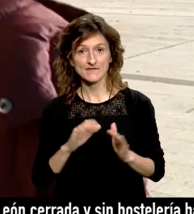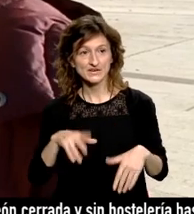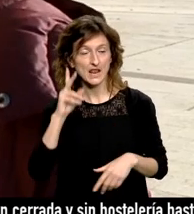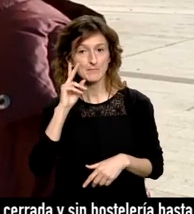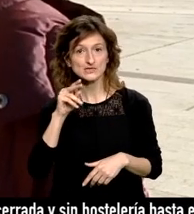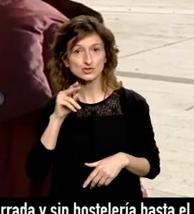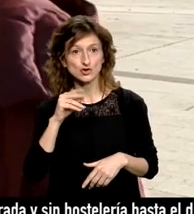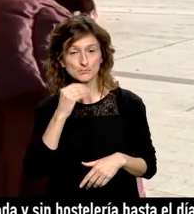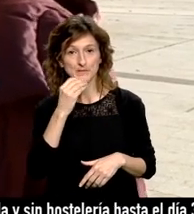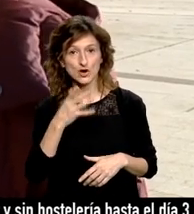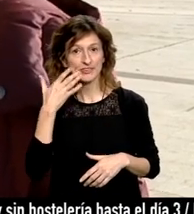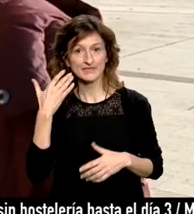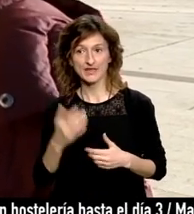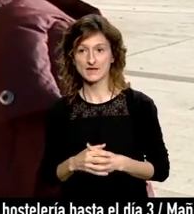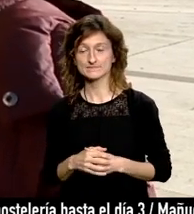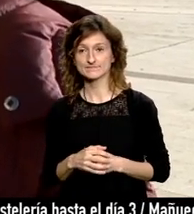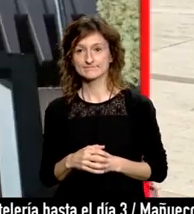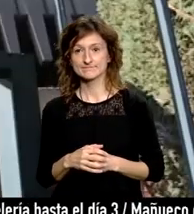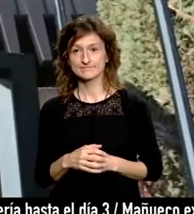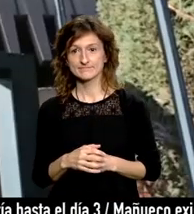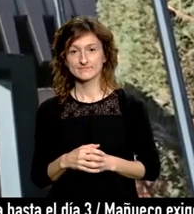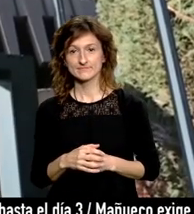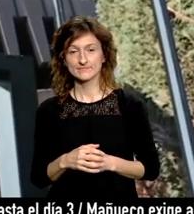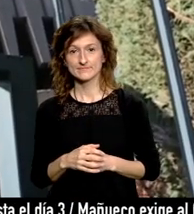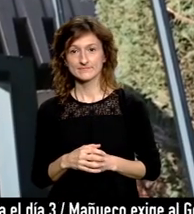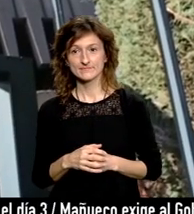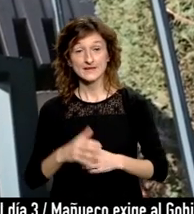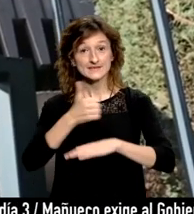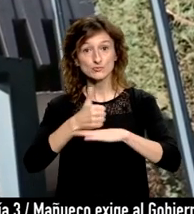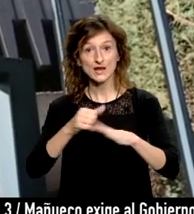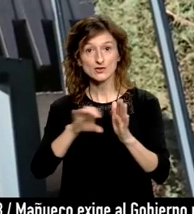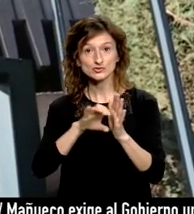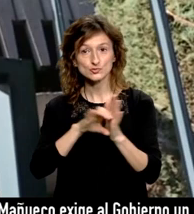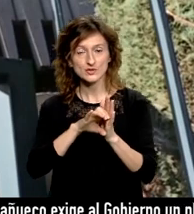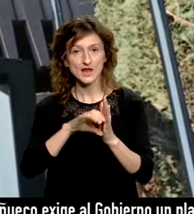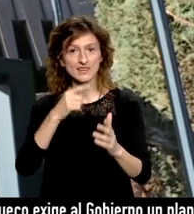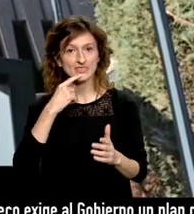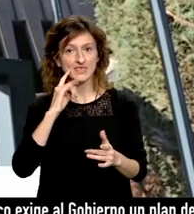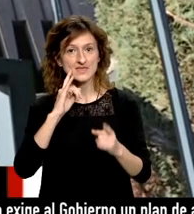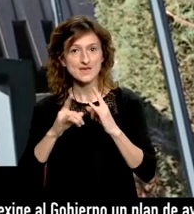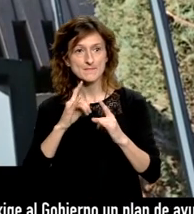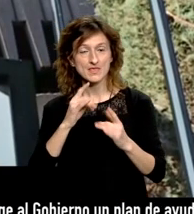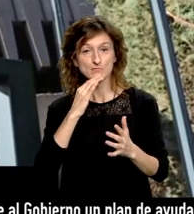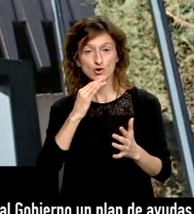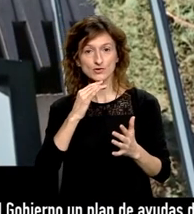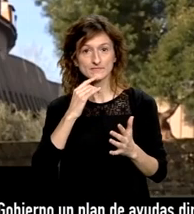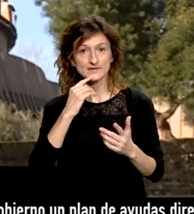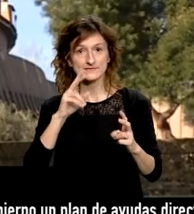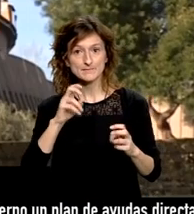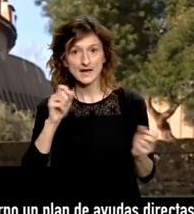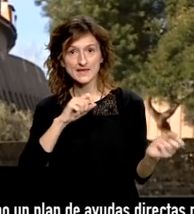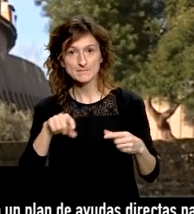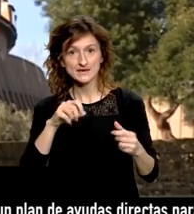una pensión más digna. El Tribunal Constitucional avala las llamadas devoluciones en caliente